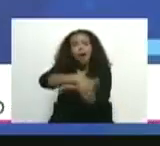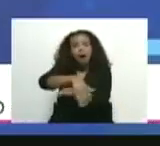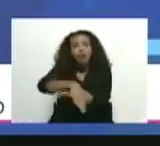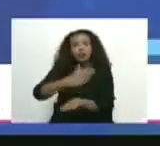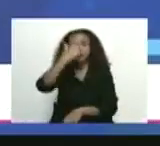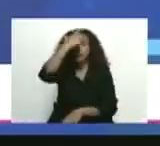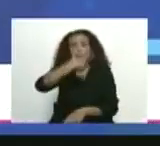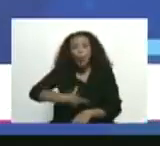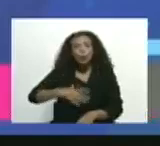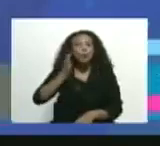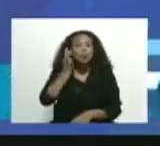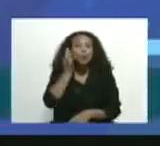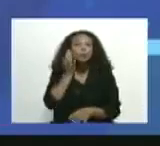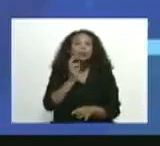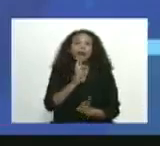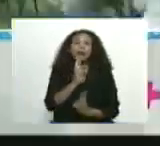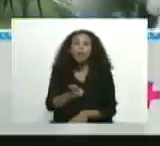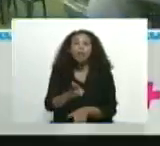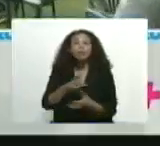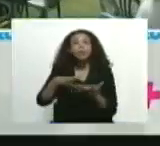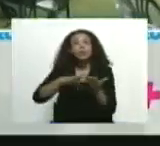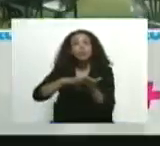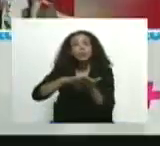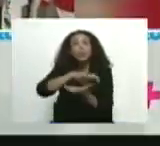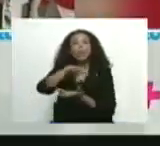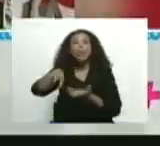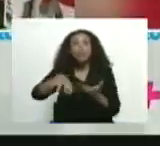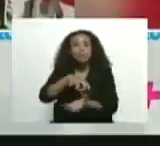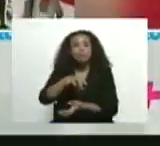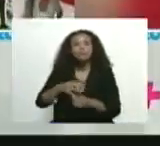una persona que me gusta darle respuesta a mi comunidad,